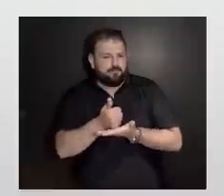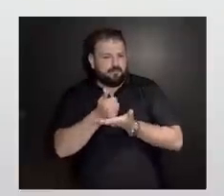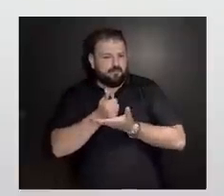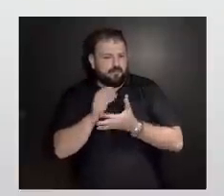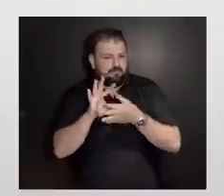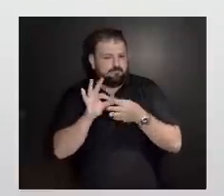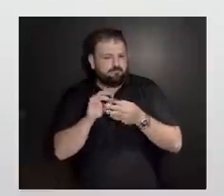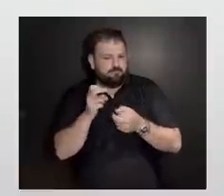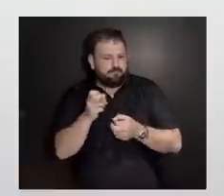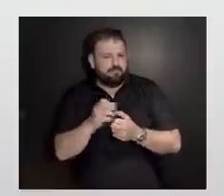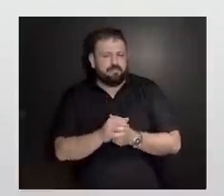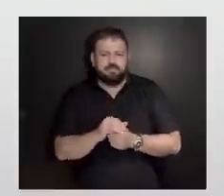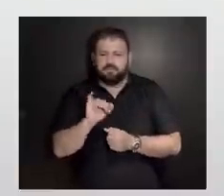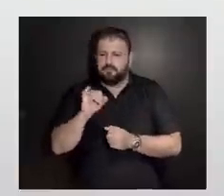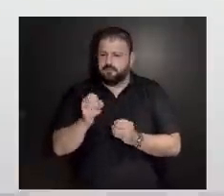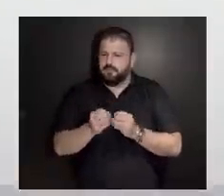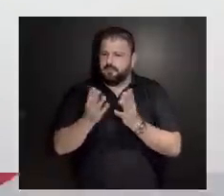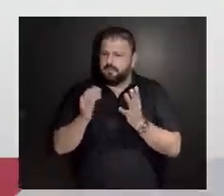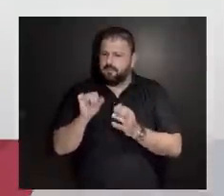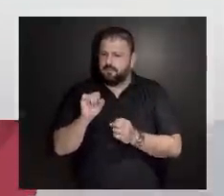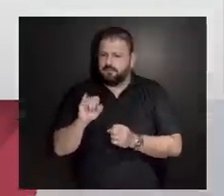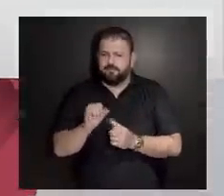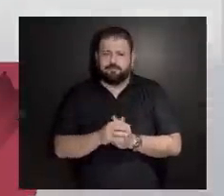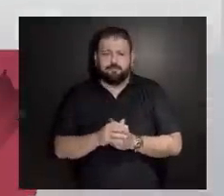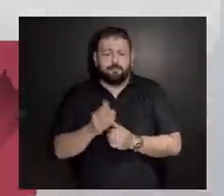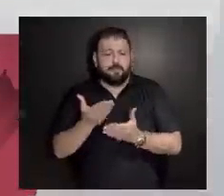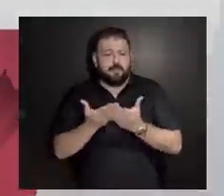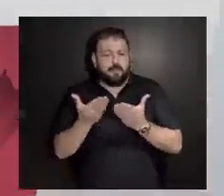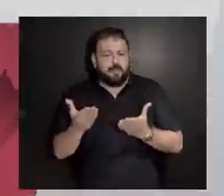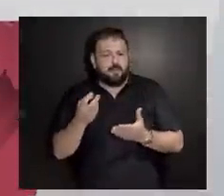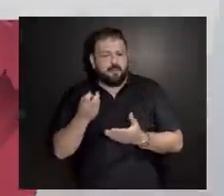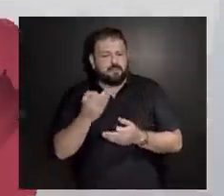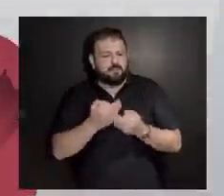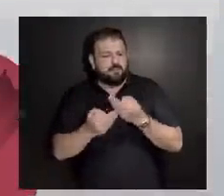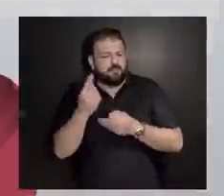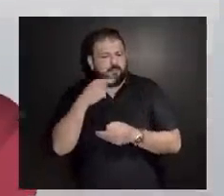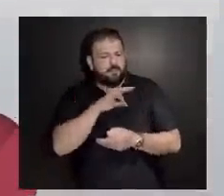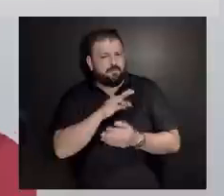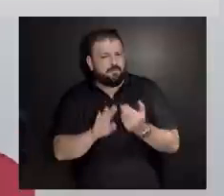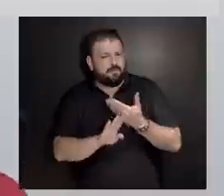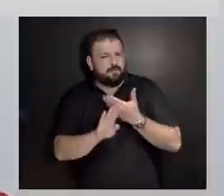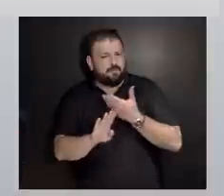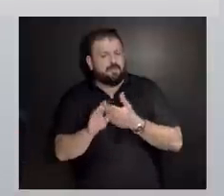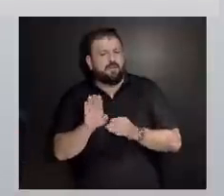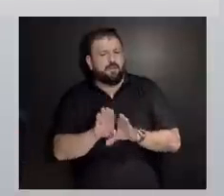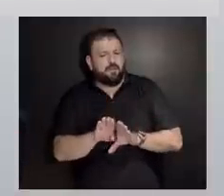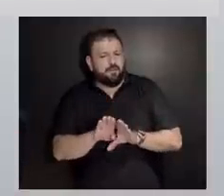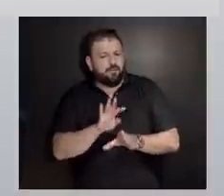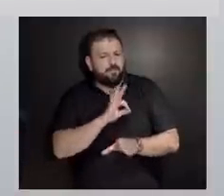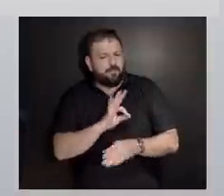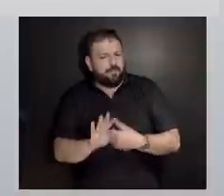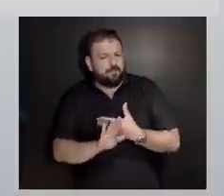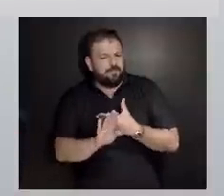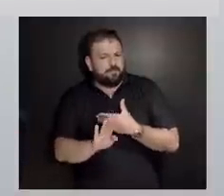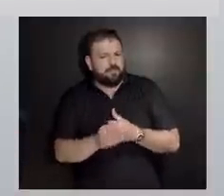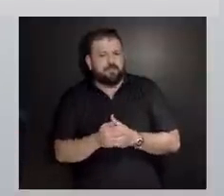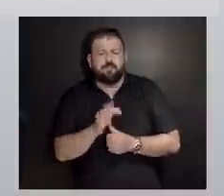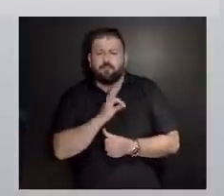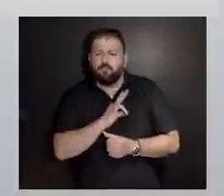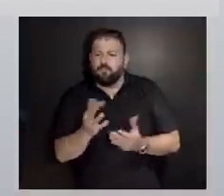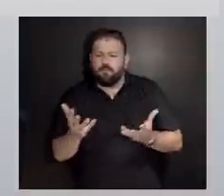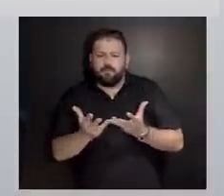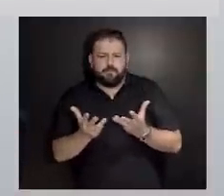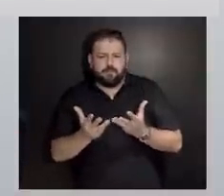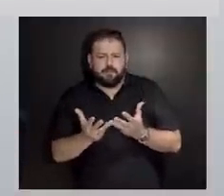Mafer. Claro que sí, Fer. Y bueno, vamos a hablar de la prevención. ¿Cómo es que nosotros podemos prevenir o qué